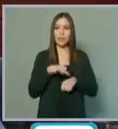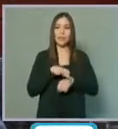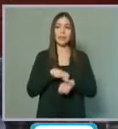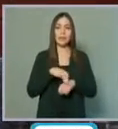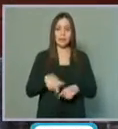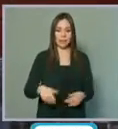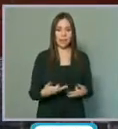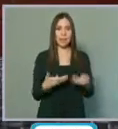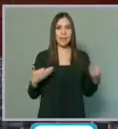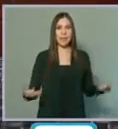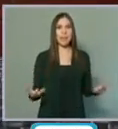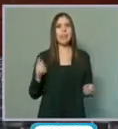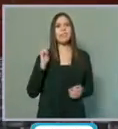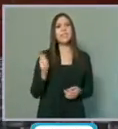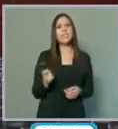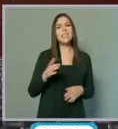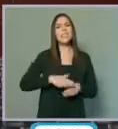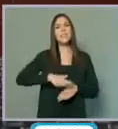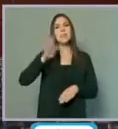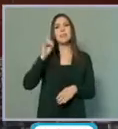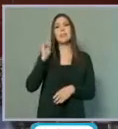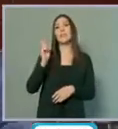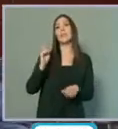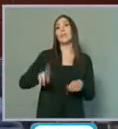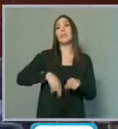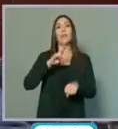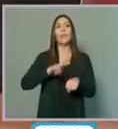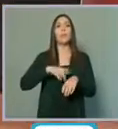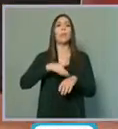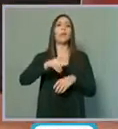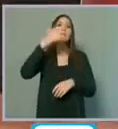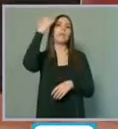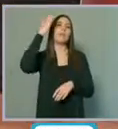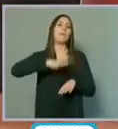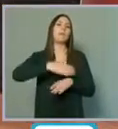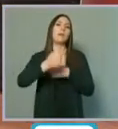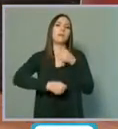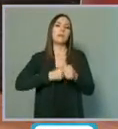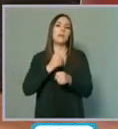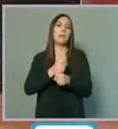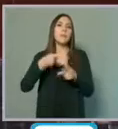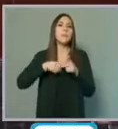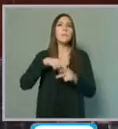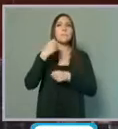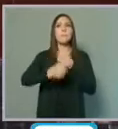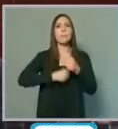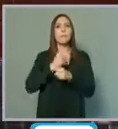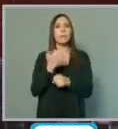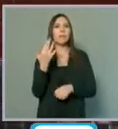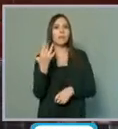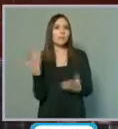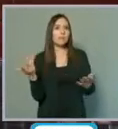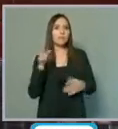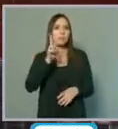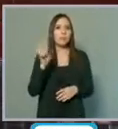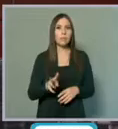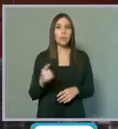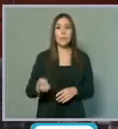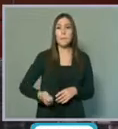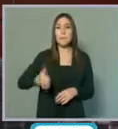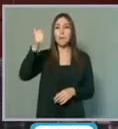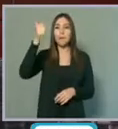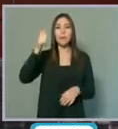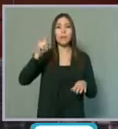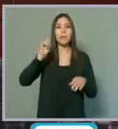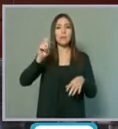en la Tierra, más que la carrera espacial, porque la carrera espacial tiene más años, ¿no? O sea, data de los años 50 y en realidad, digamos, los primeros